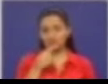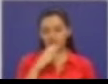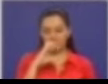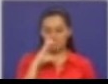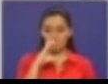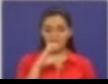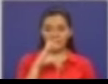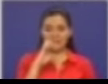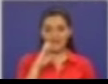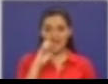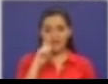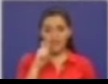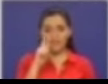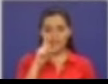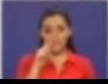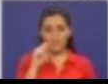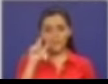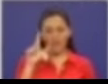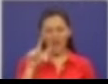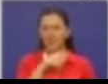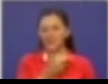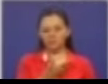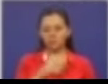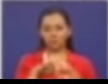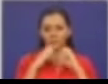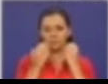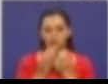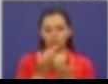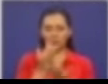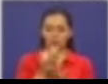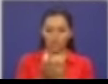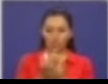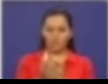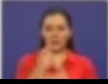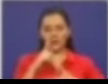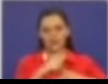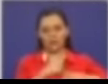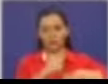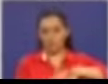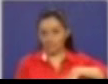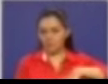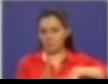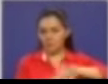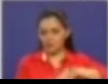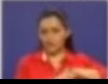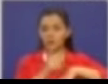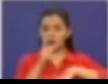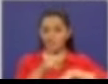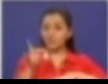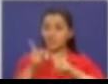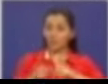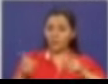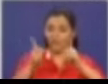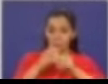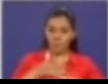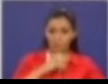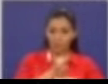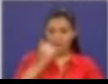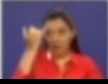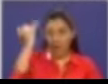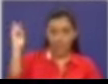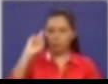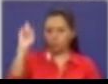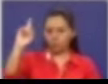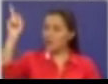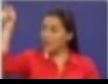Comisión Económica para América Latina, no son datos del Ecuador, del gobierno ecuatoriano, son datos de la Comisión Económica para América